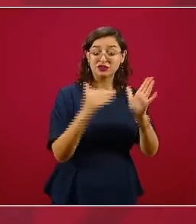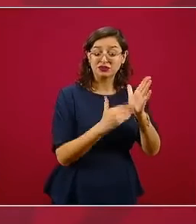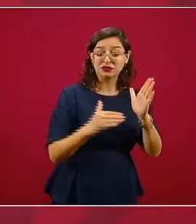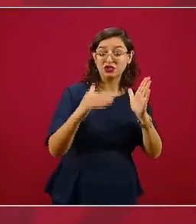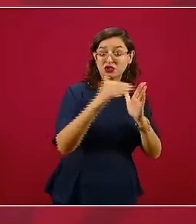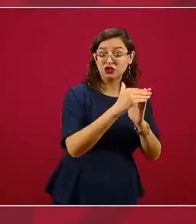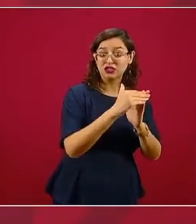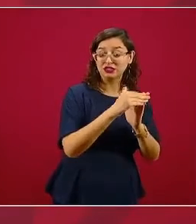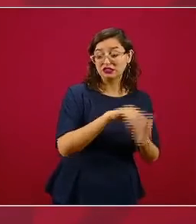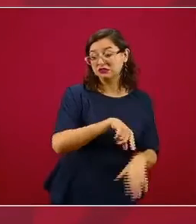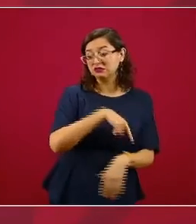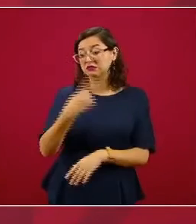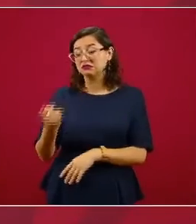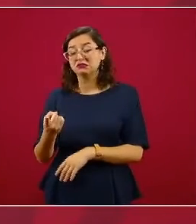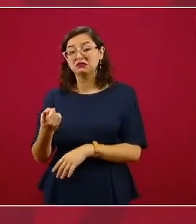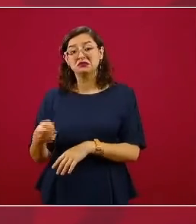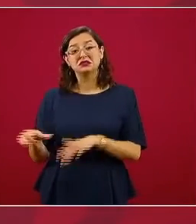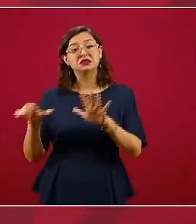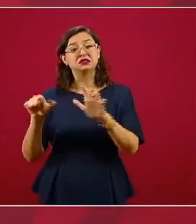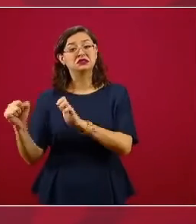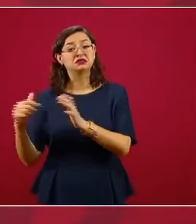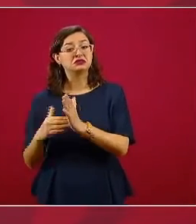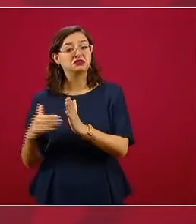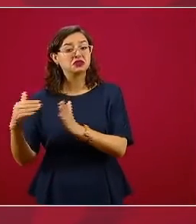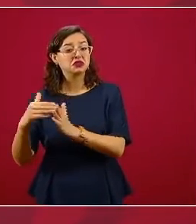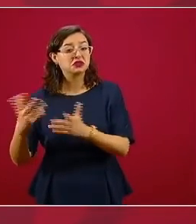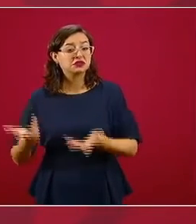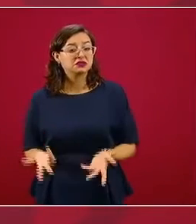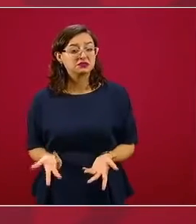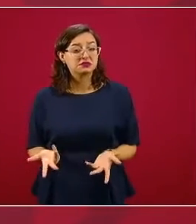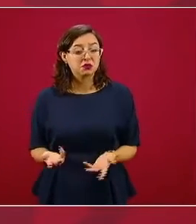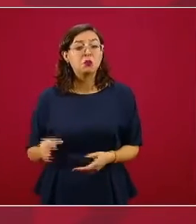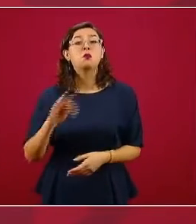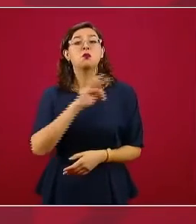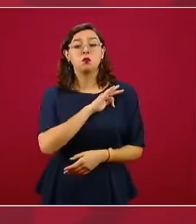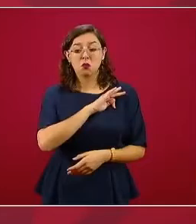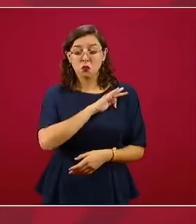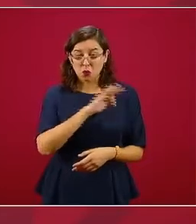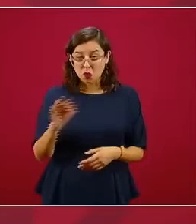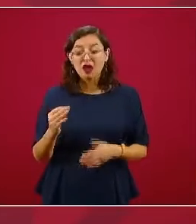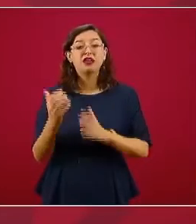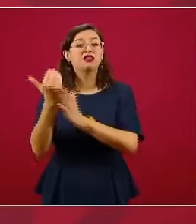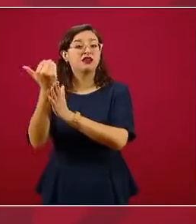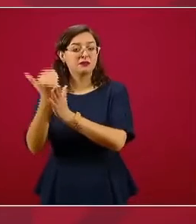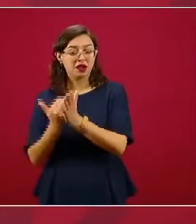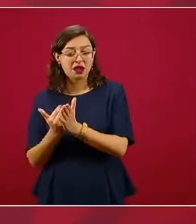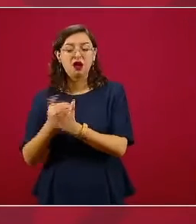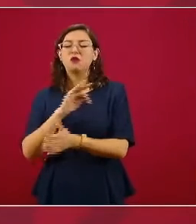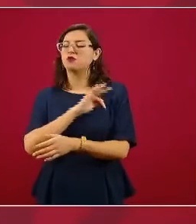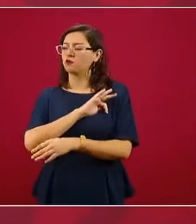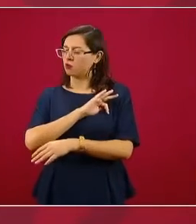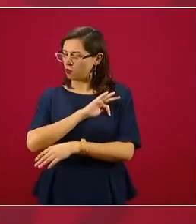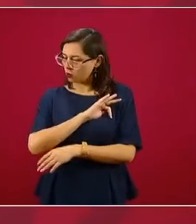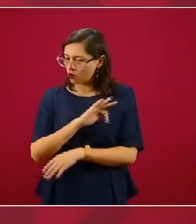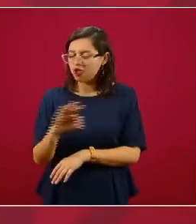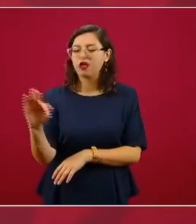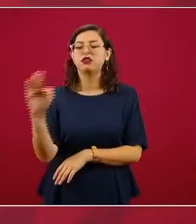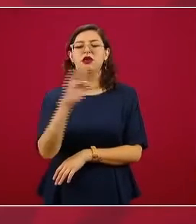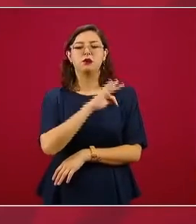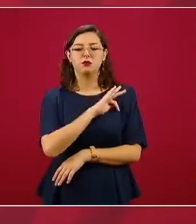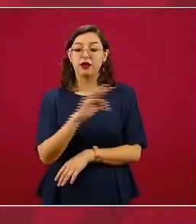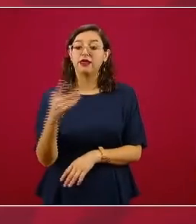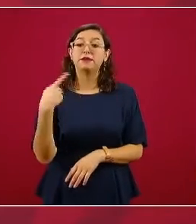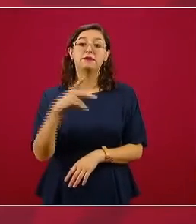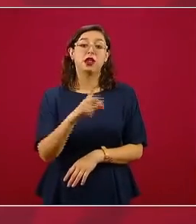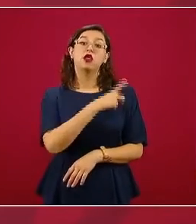en todos lados. Nada más que hay que bajarle a los lujos,